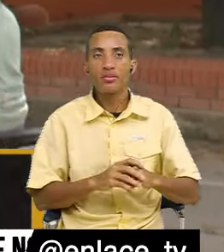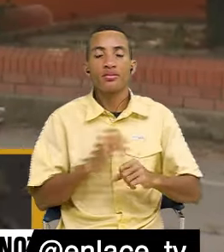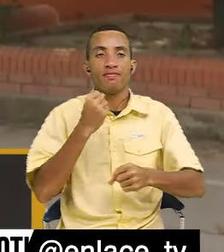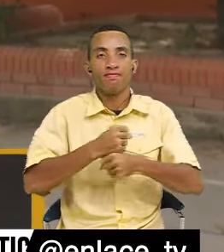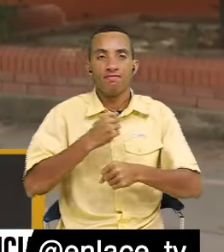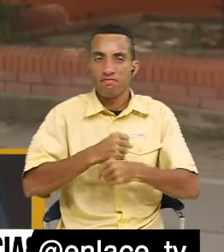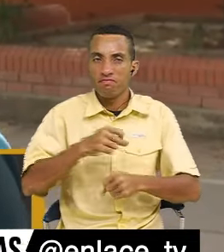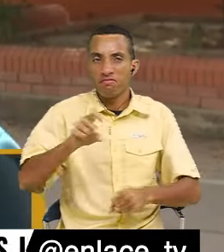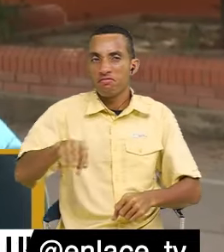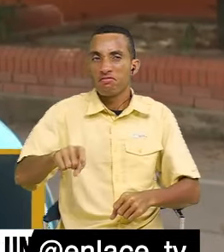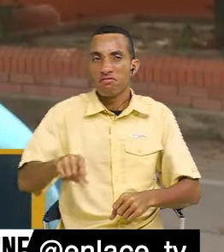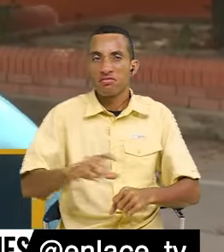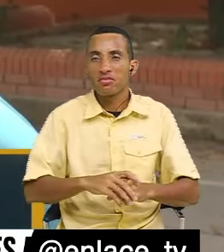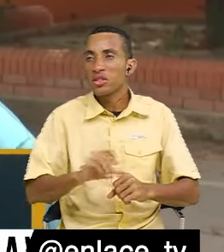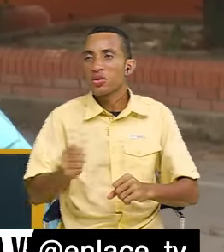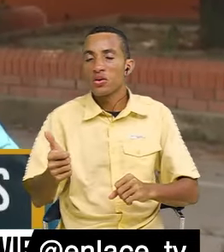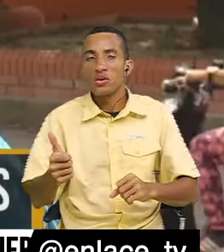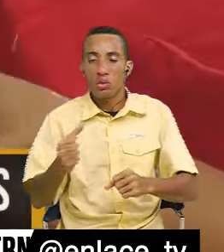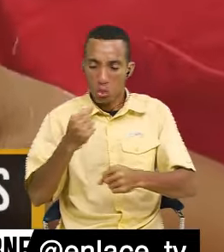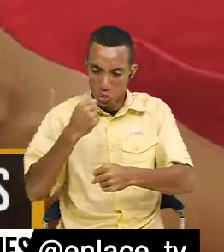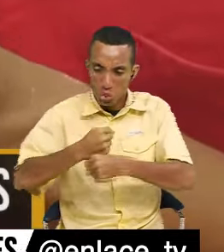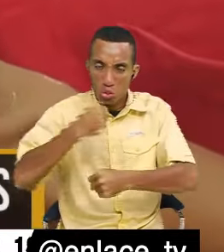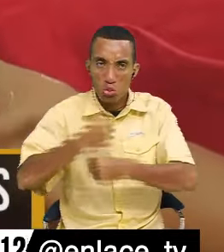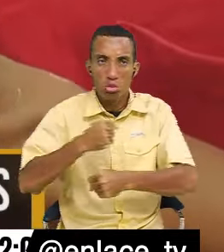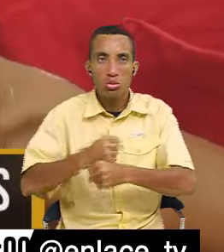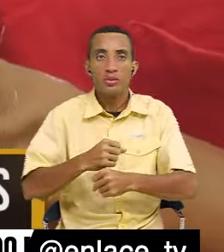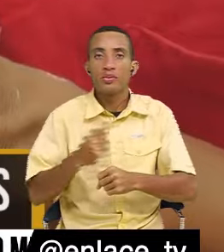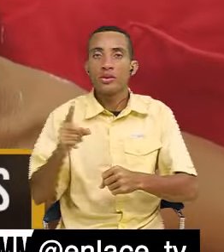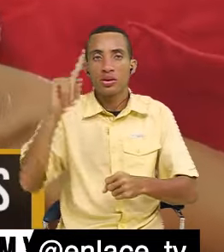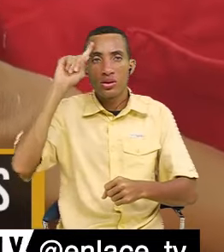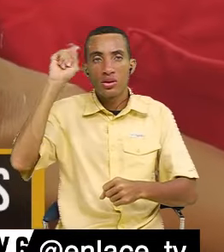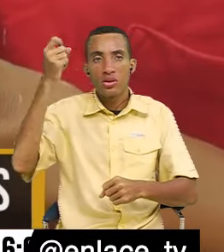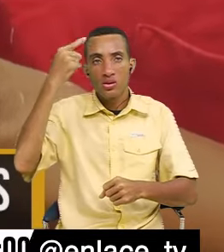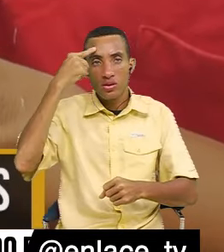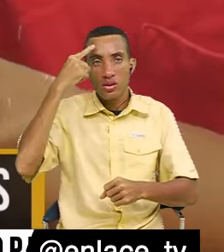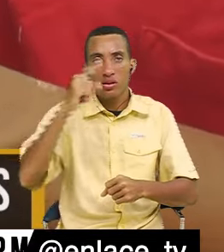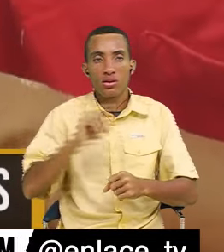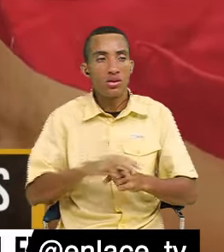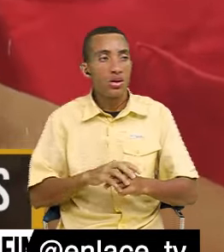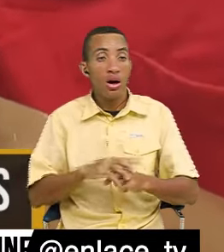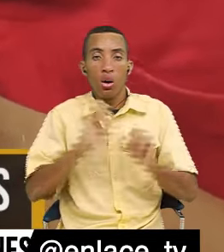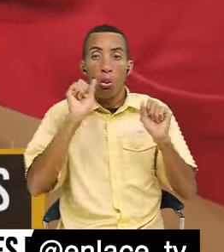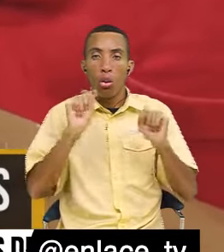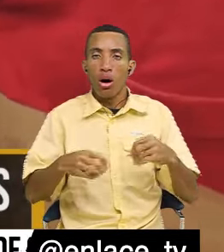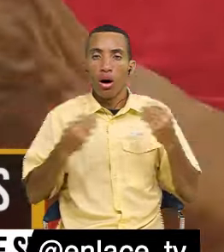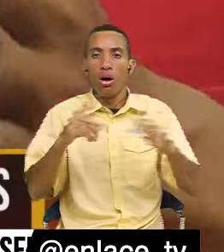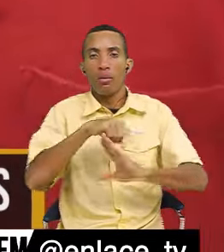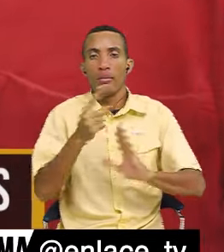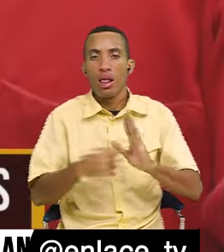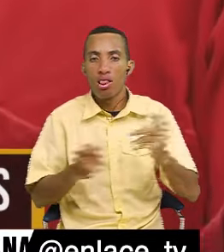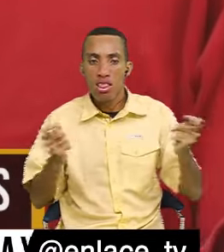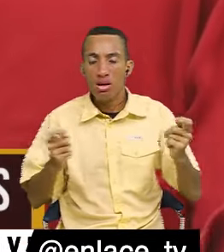de buscar otros medios, sí, solamente el gobierno o la administración no lo puede todo. También tenemos